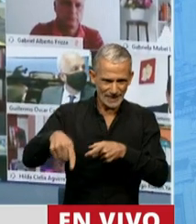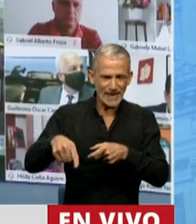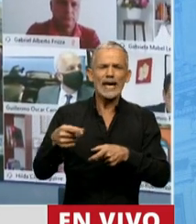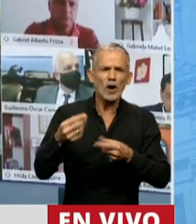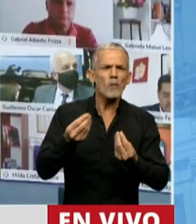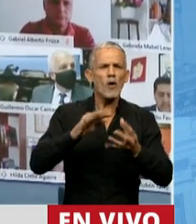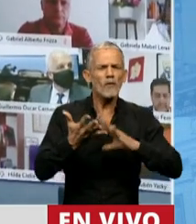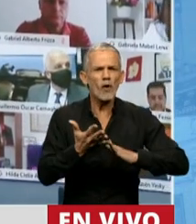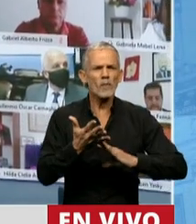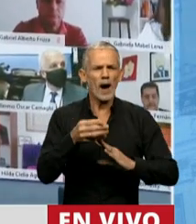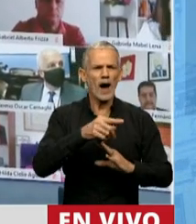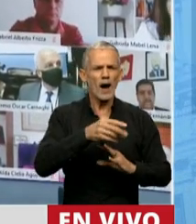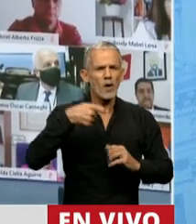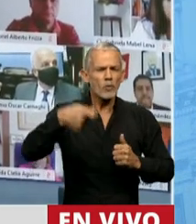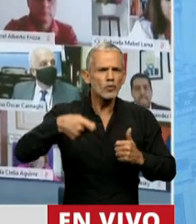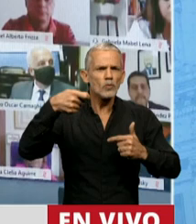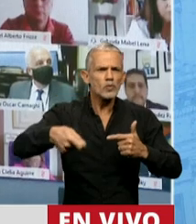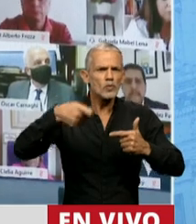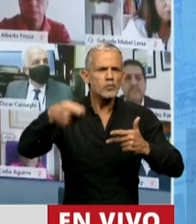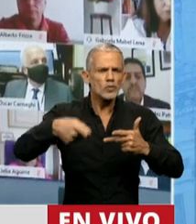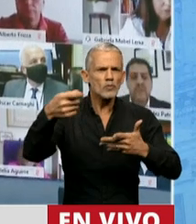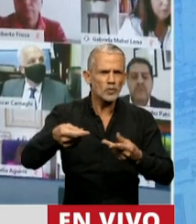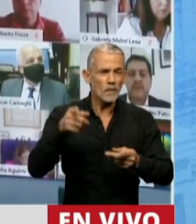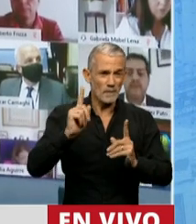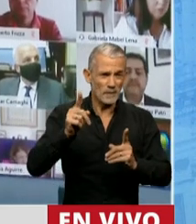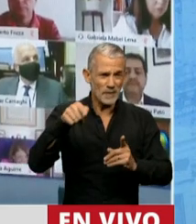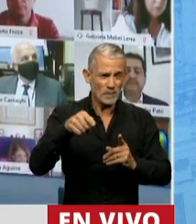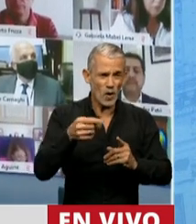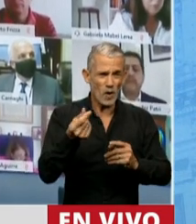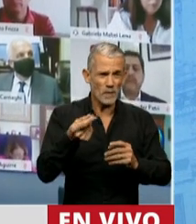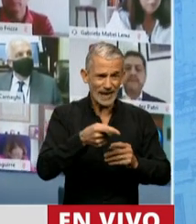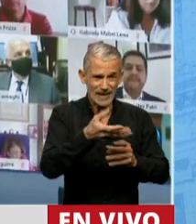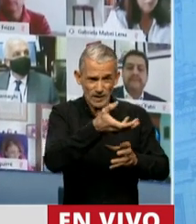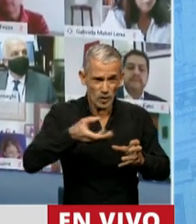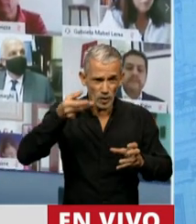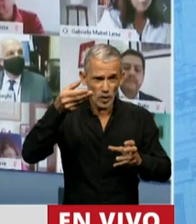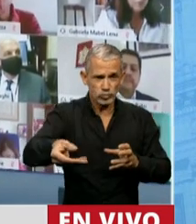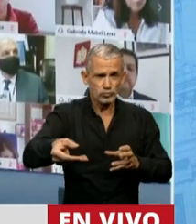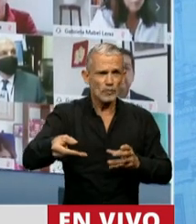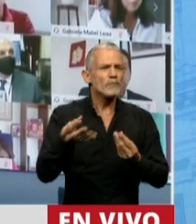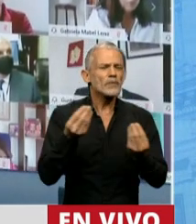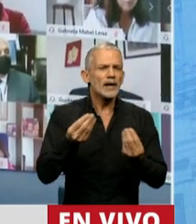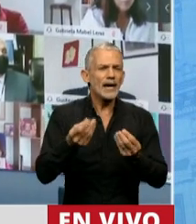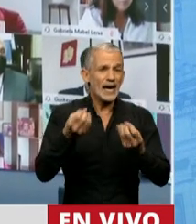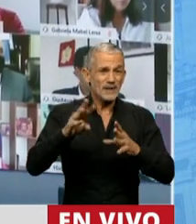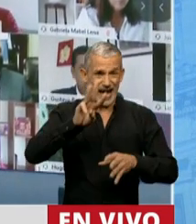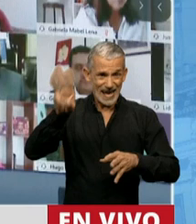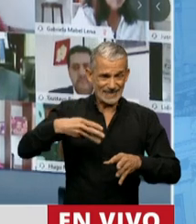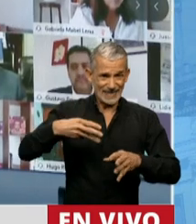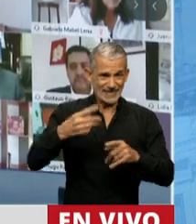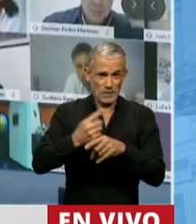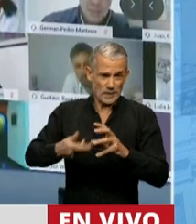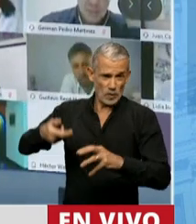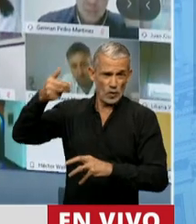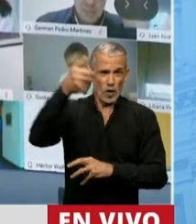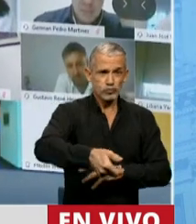se Irán integrando los aportes que este comienzan con un aporte de lancés